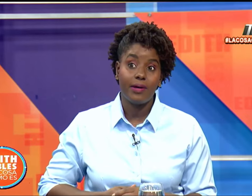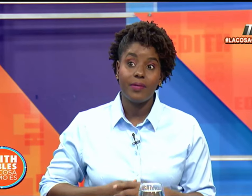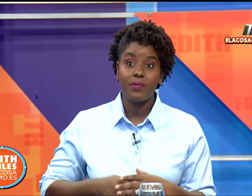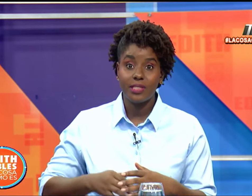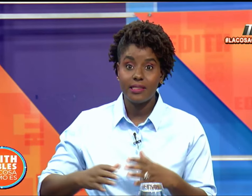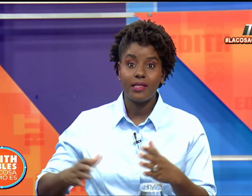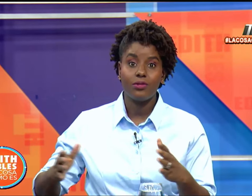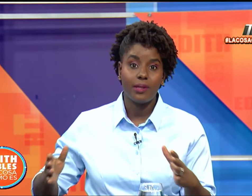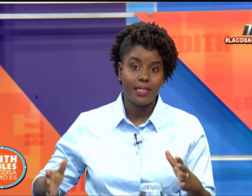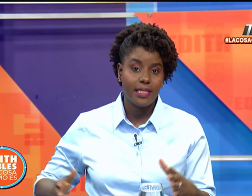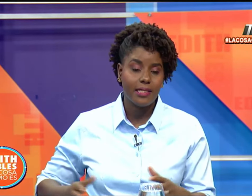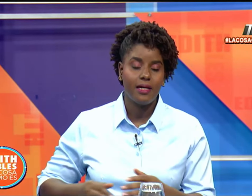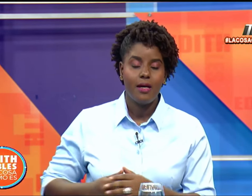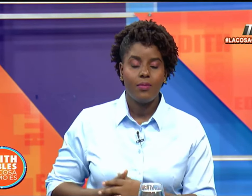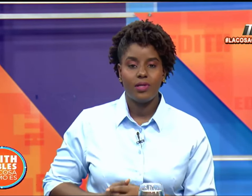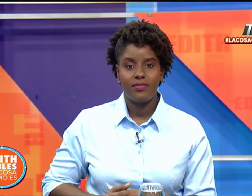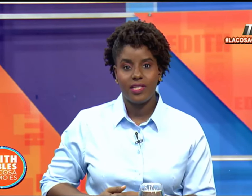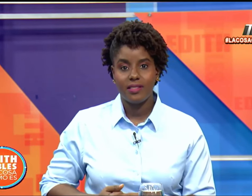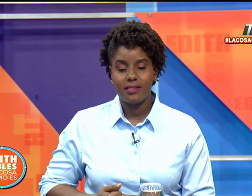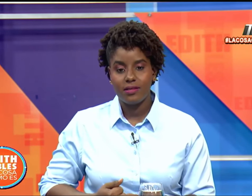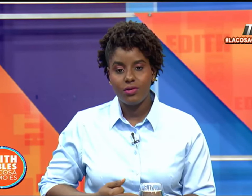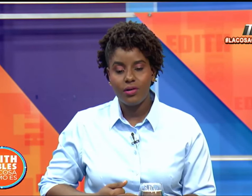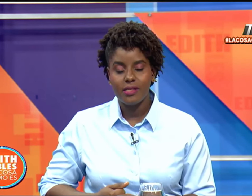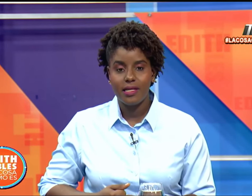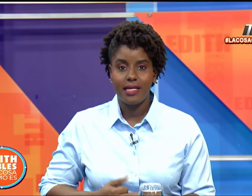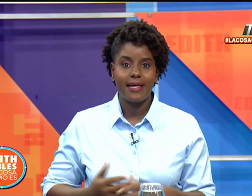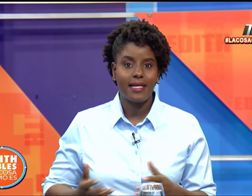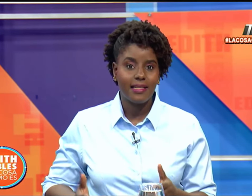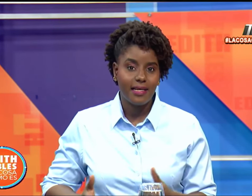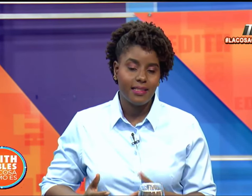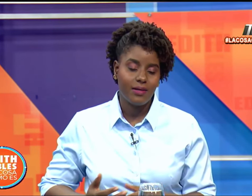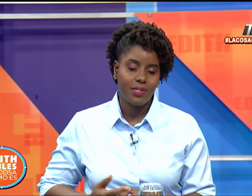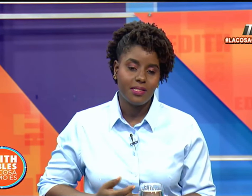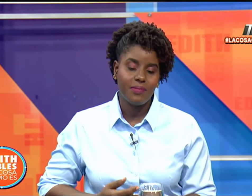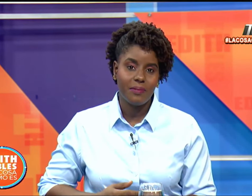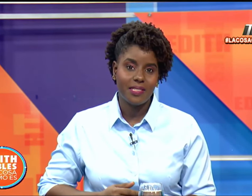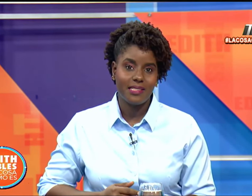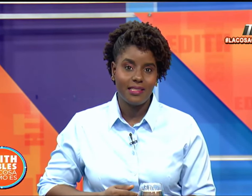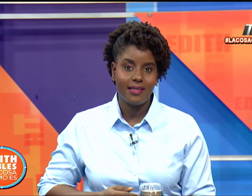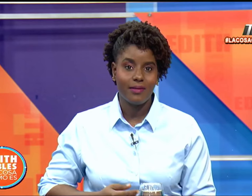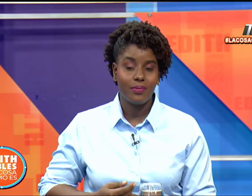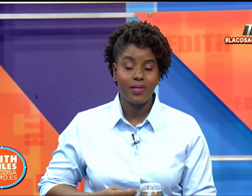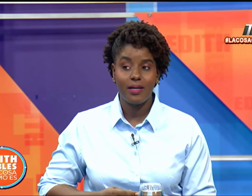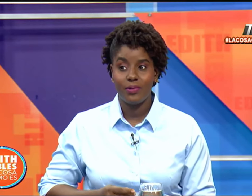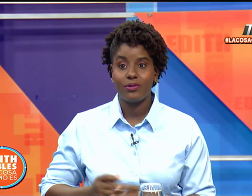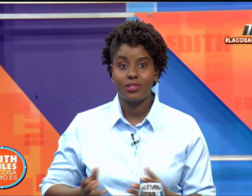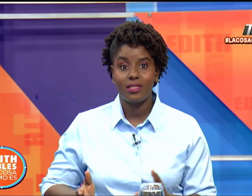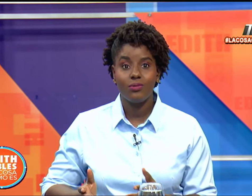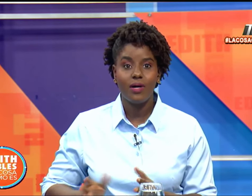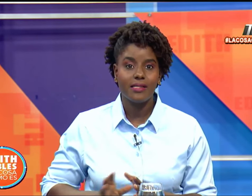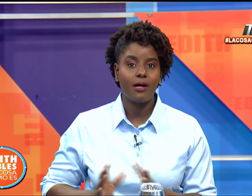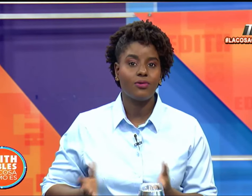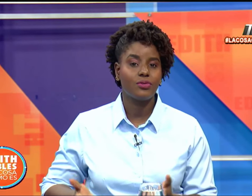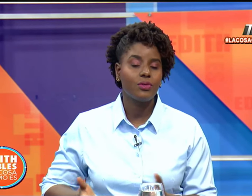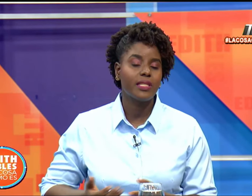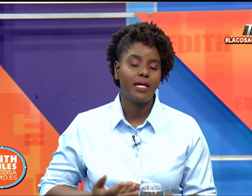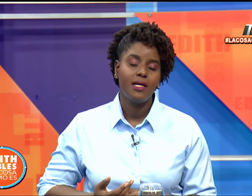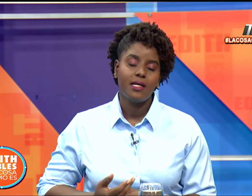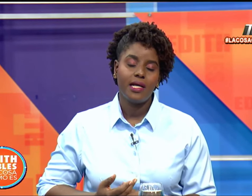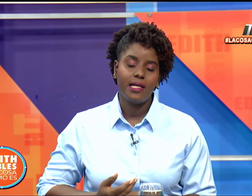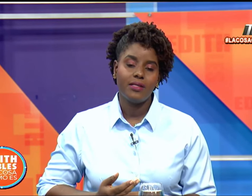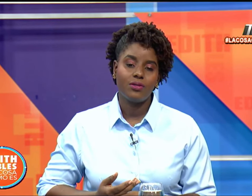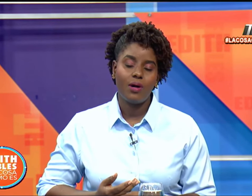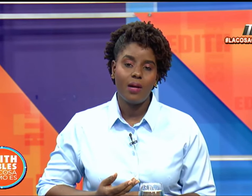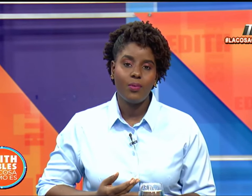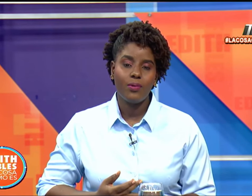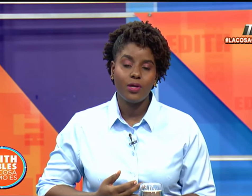que ahora mismo está siendo debatida por diferentes sectores. Y en el canal de WhatsApp del presidente de la República, pues continúa esa consulta que